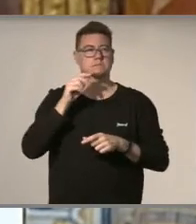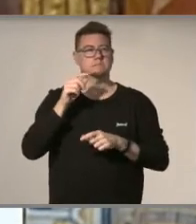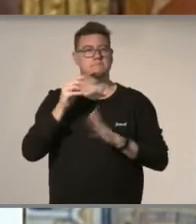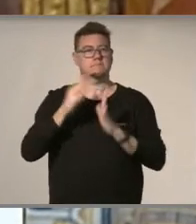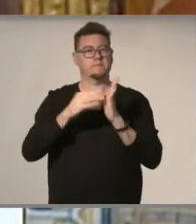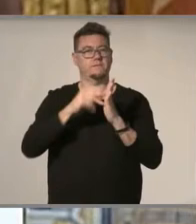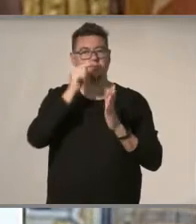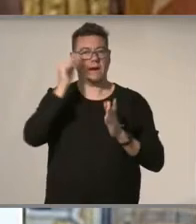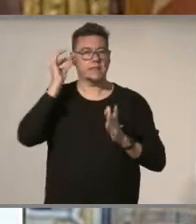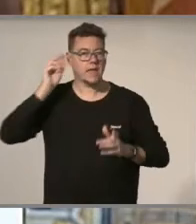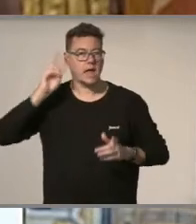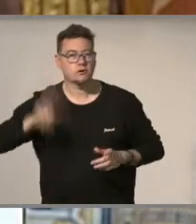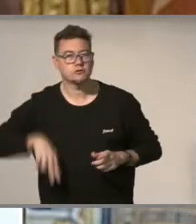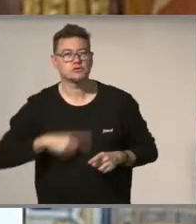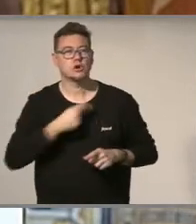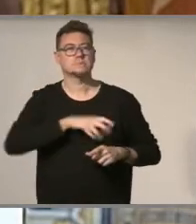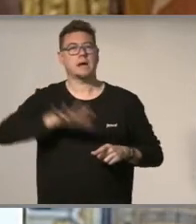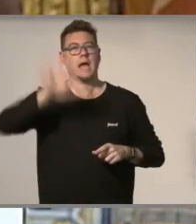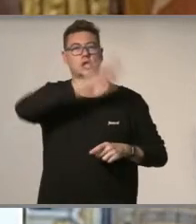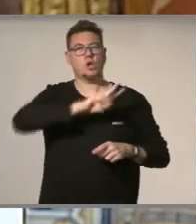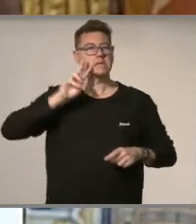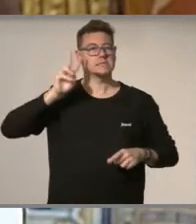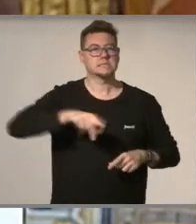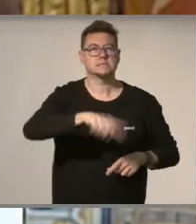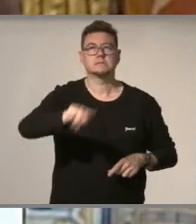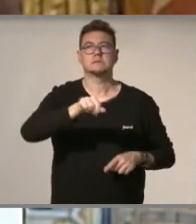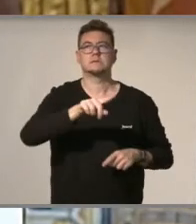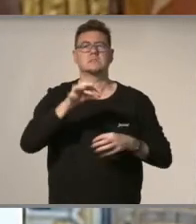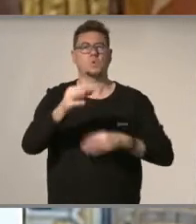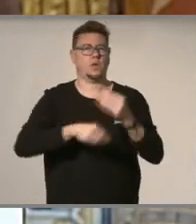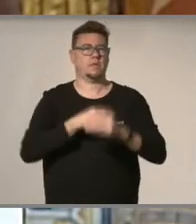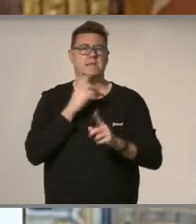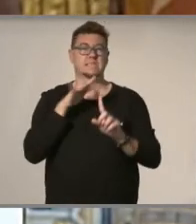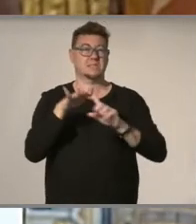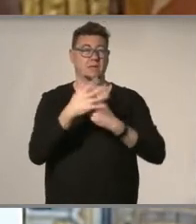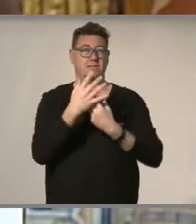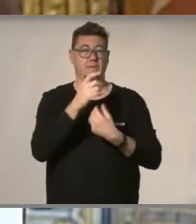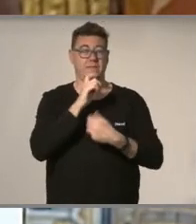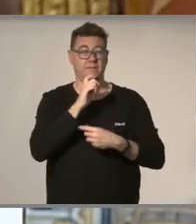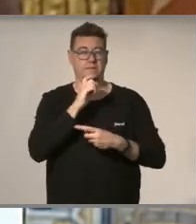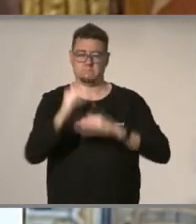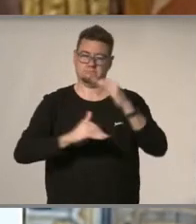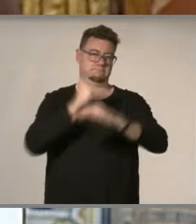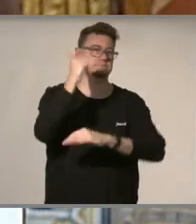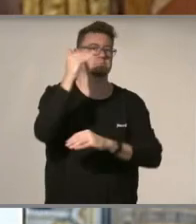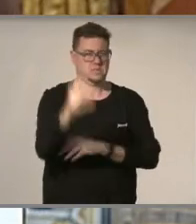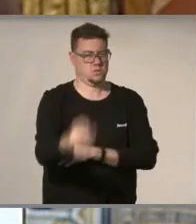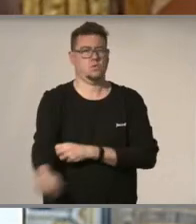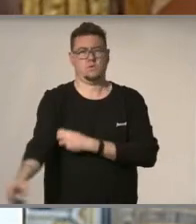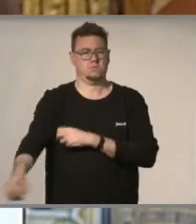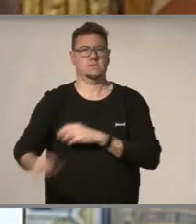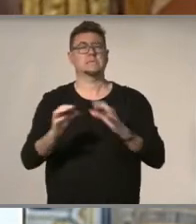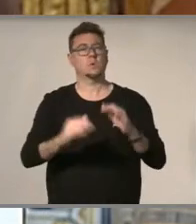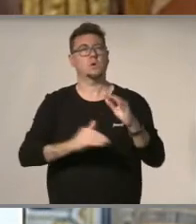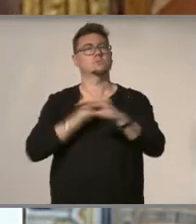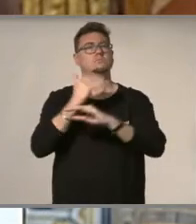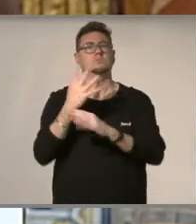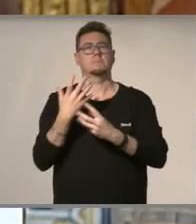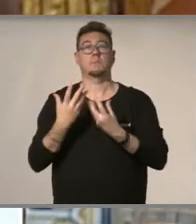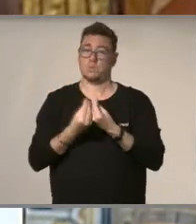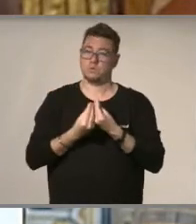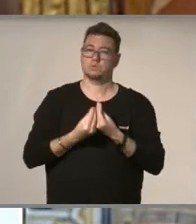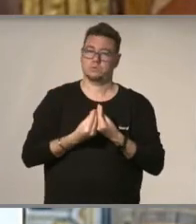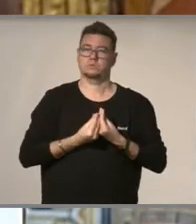valencianas, que tienen los españoles, van a hacer que superemos esta situación difícil. Y lo vamos a superar todos